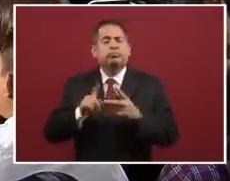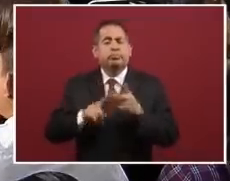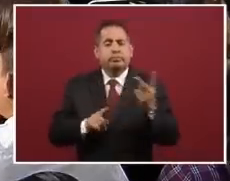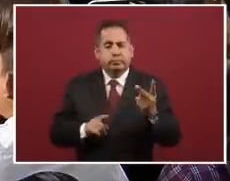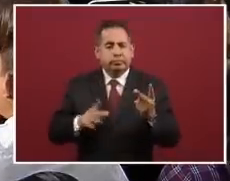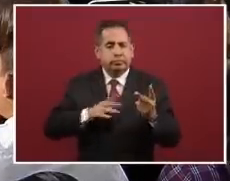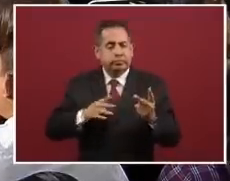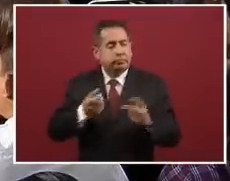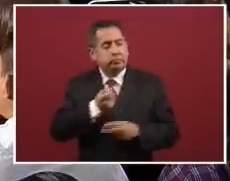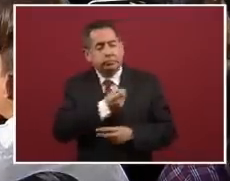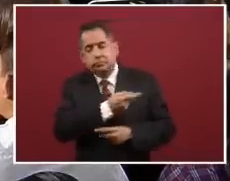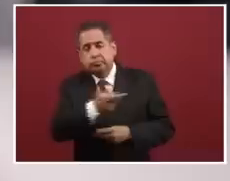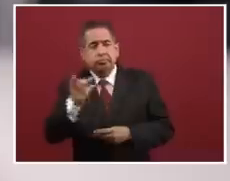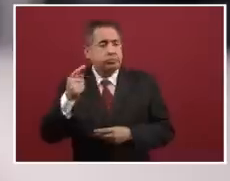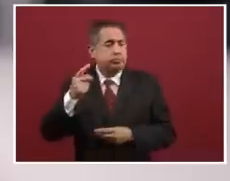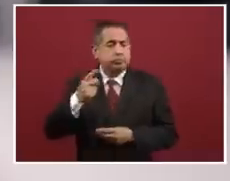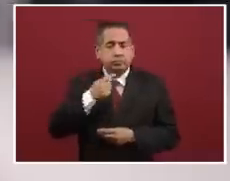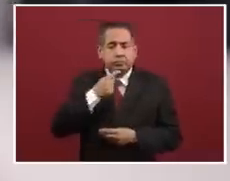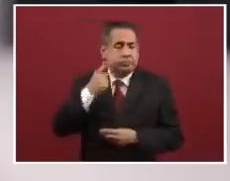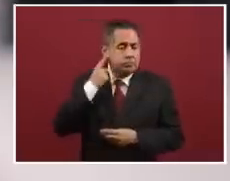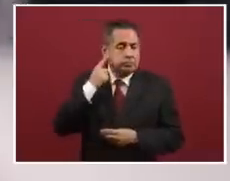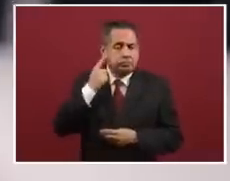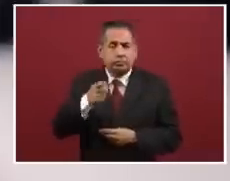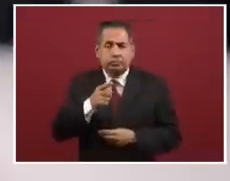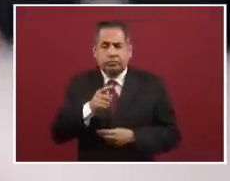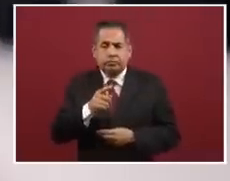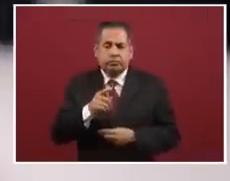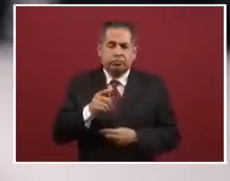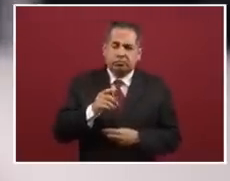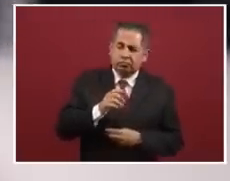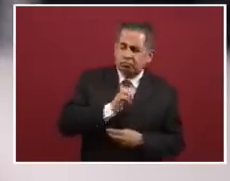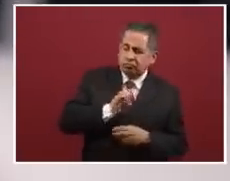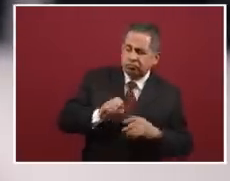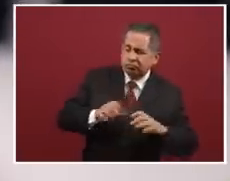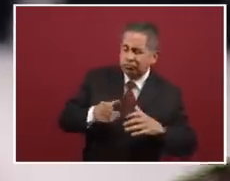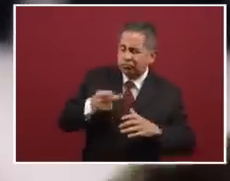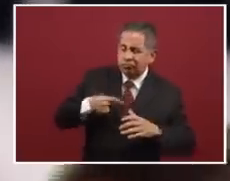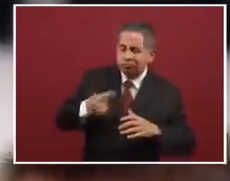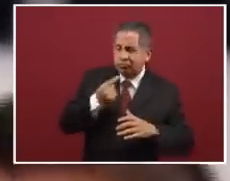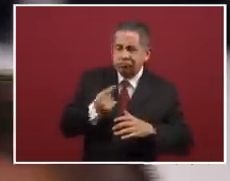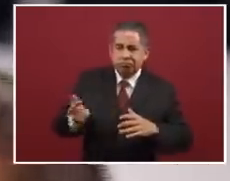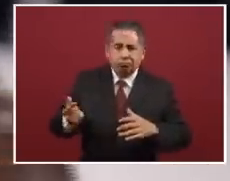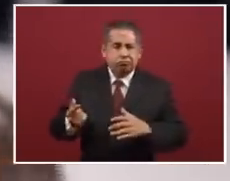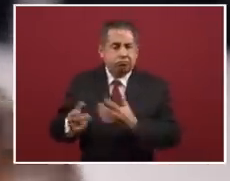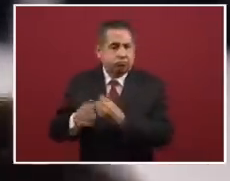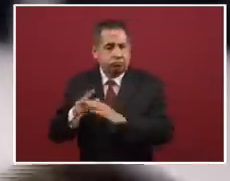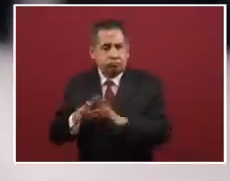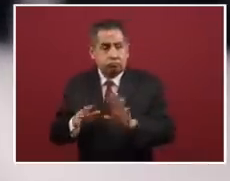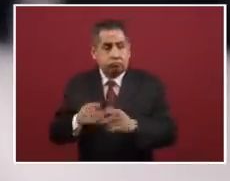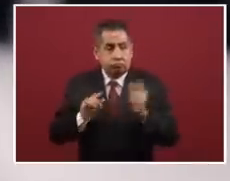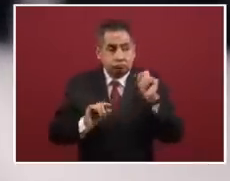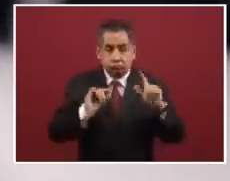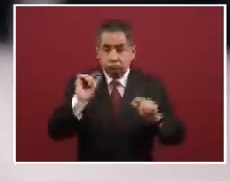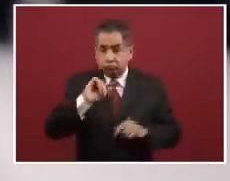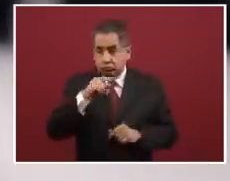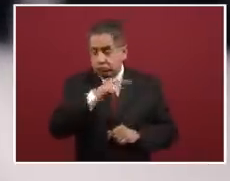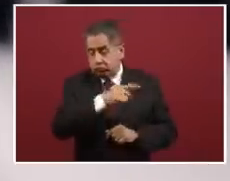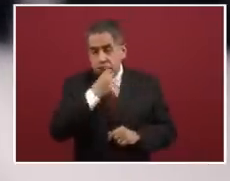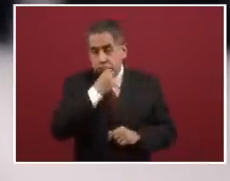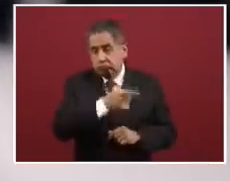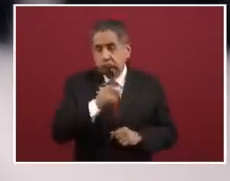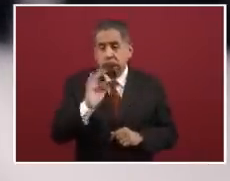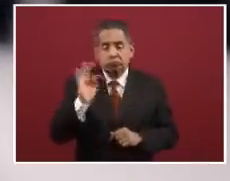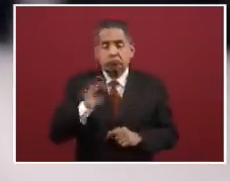habido voces en el tema de xenofobia cuando dicen de autoridades que deberían que